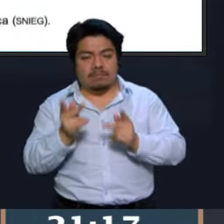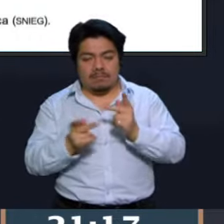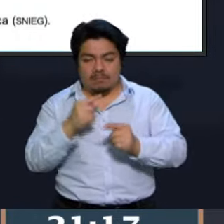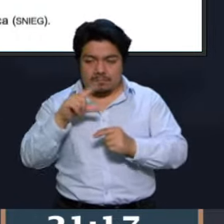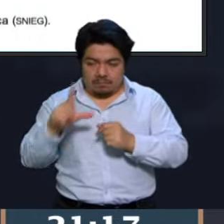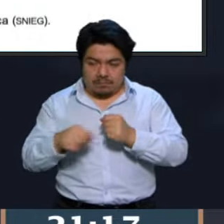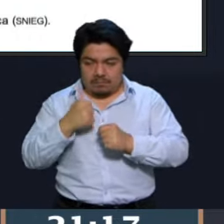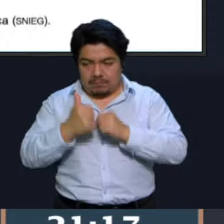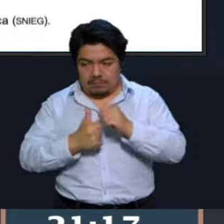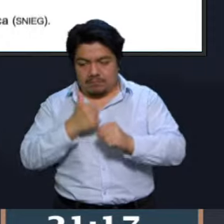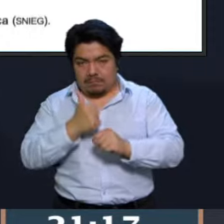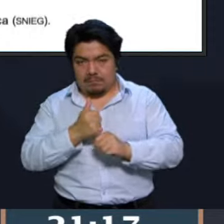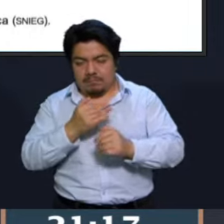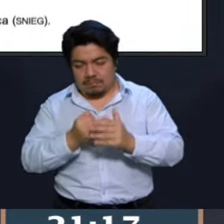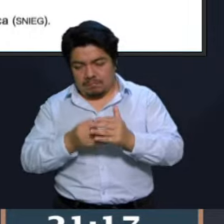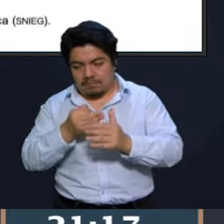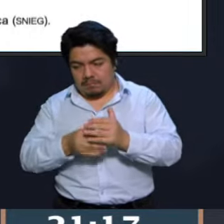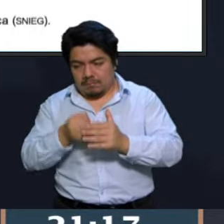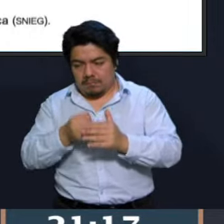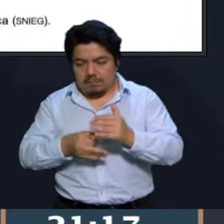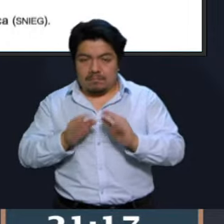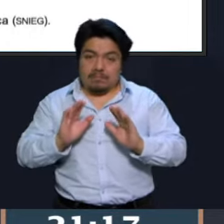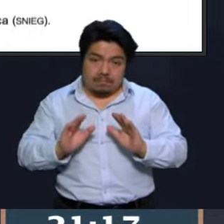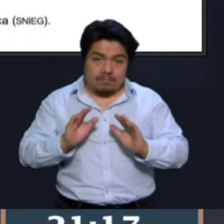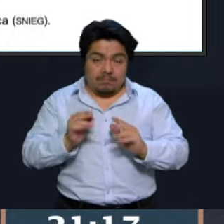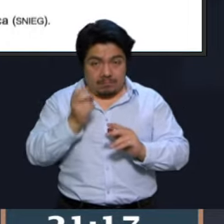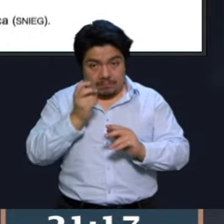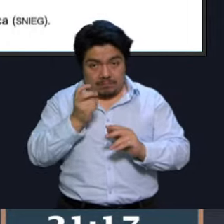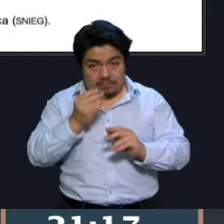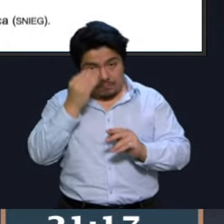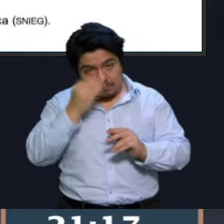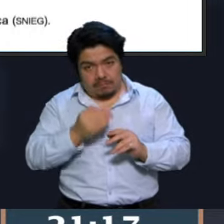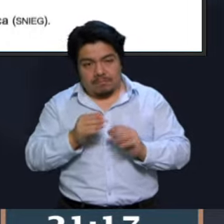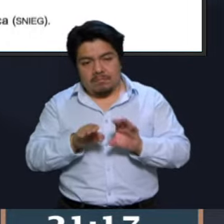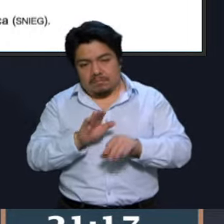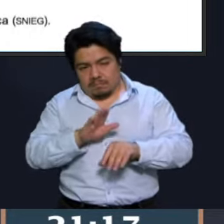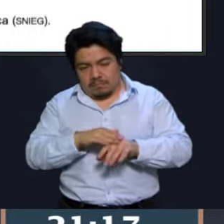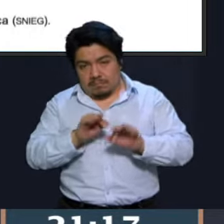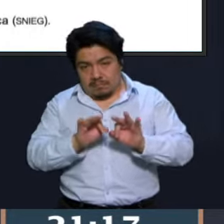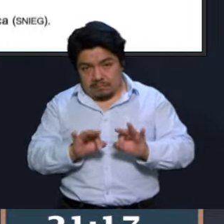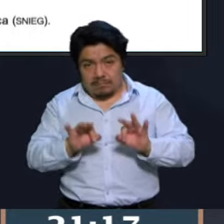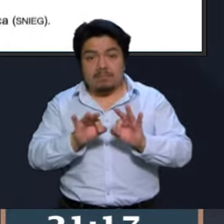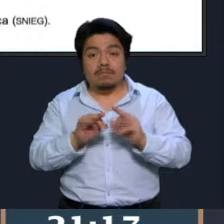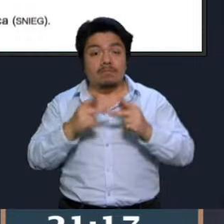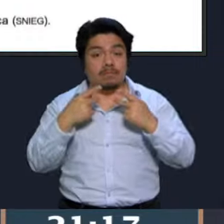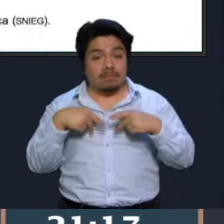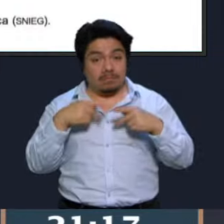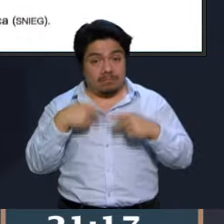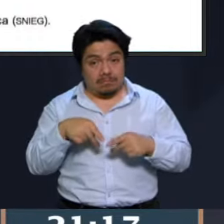años, falta mucho, pero quiero decir, ahí es donde se hacen cortes más fuertes. También las personas